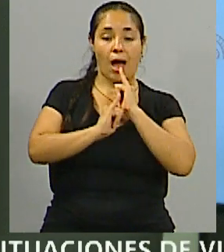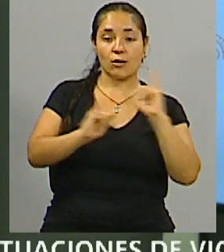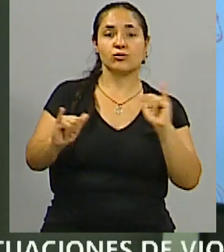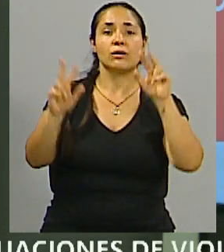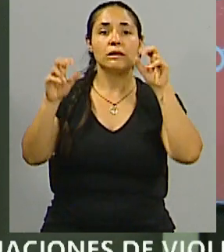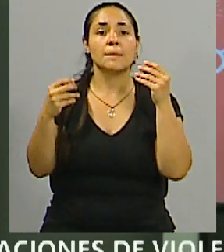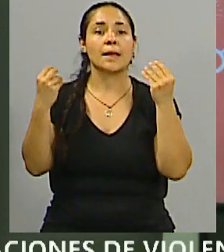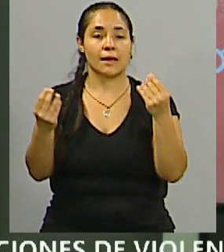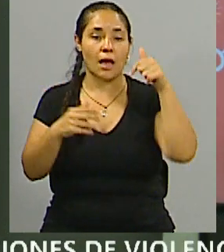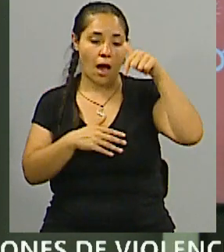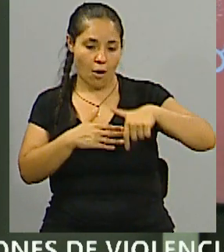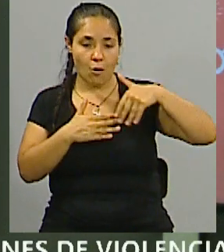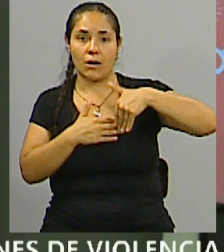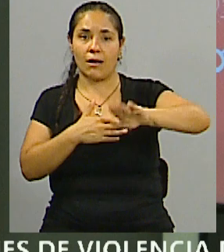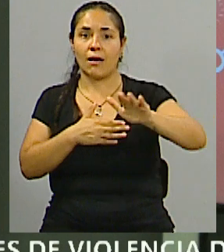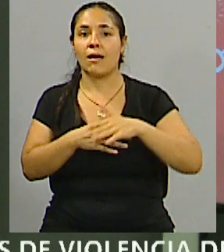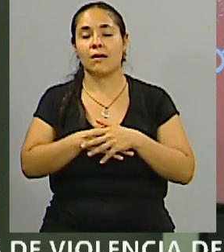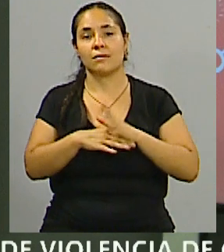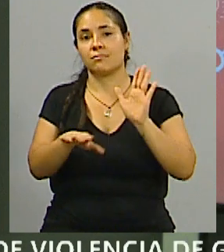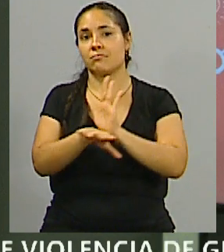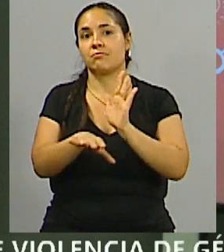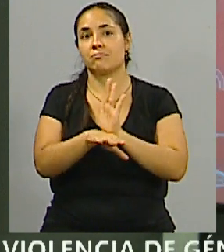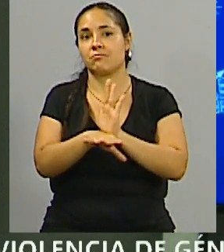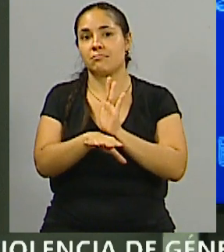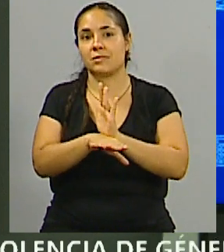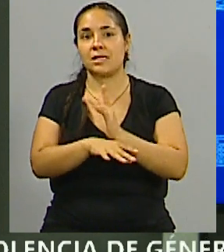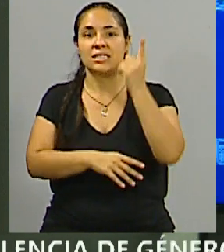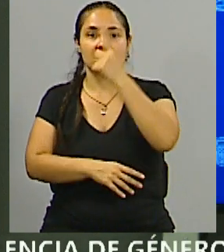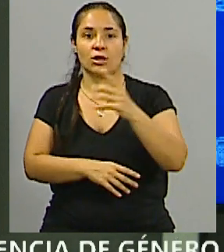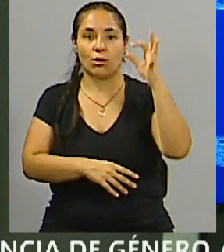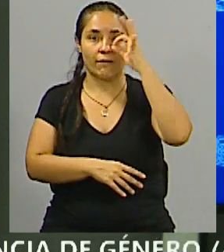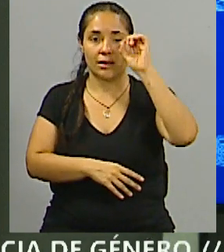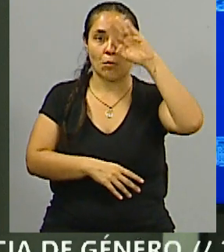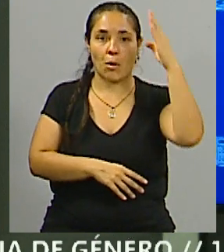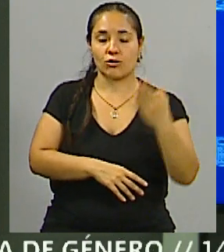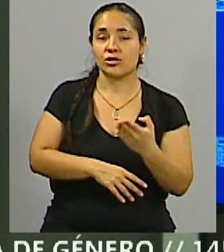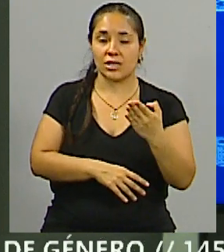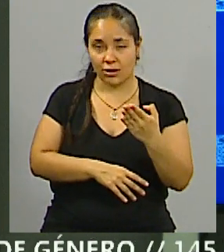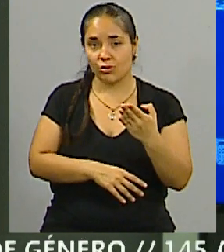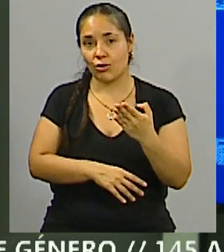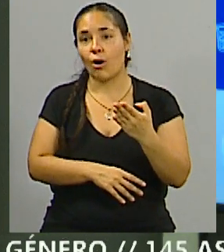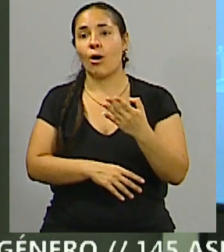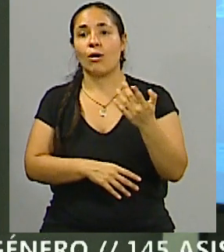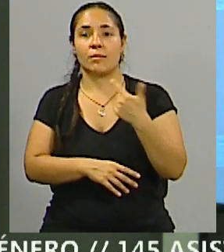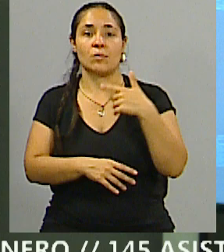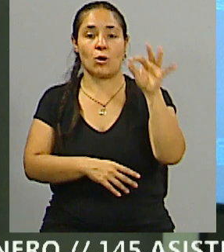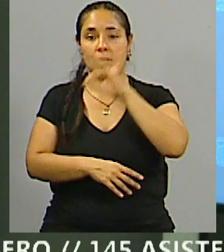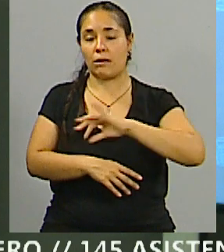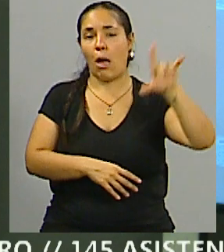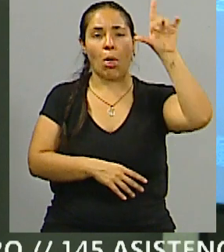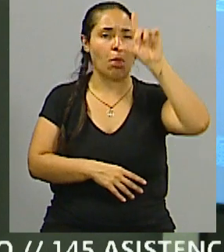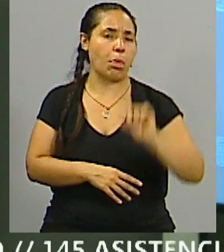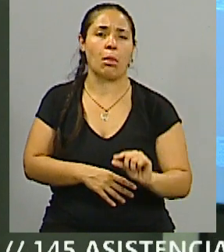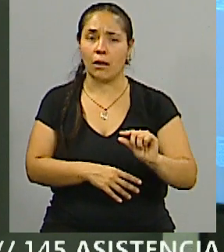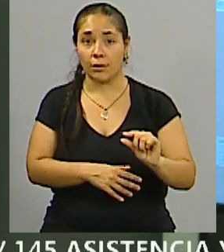que a partir de ahora hemos perdido, se nos ha licuado el 120%, si no más, de nuestros ingresos. Y con